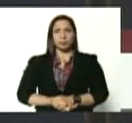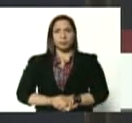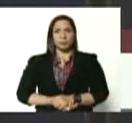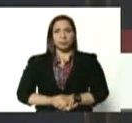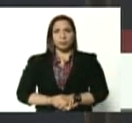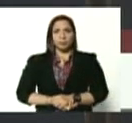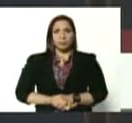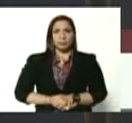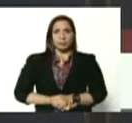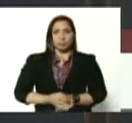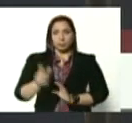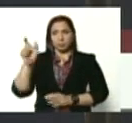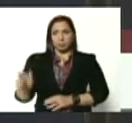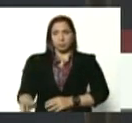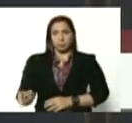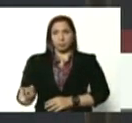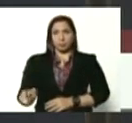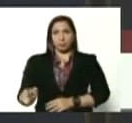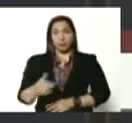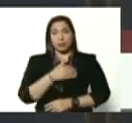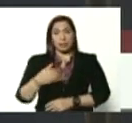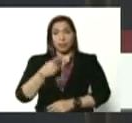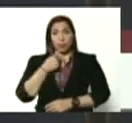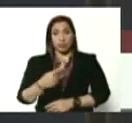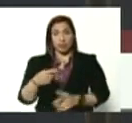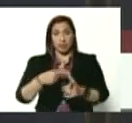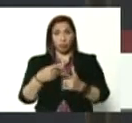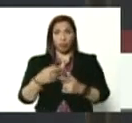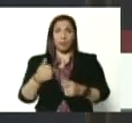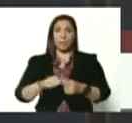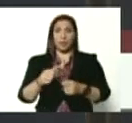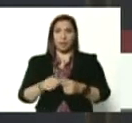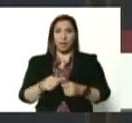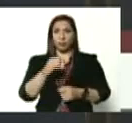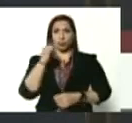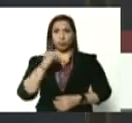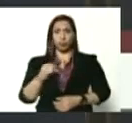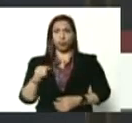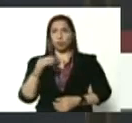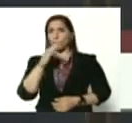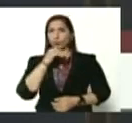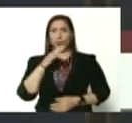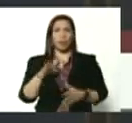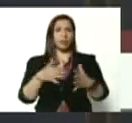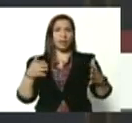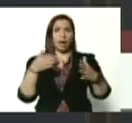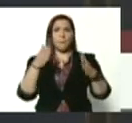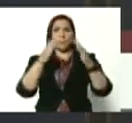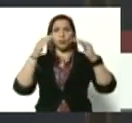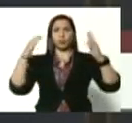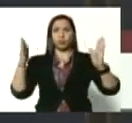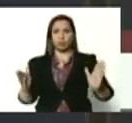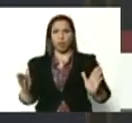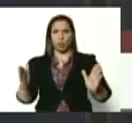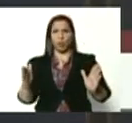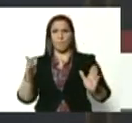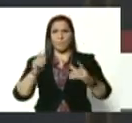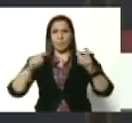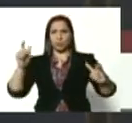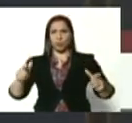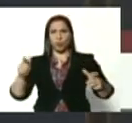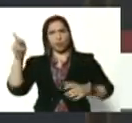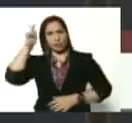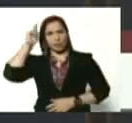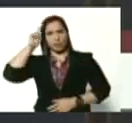a quiero decir entonces que maracaibo y el zulia no son un gran museo de antigüedades indígenas ni el